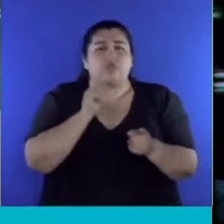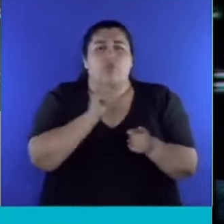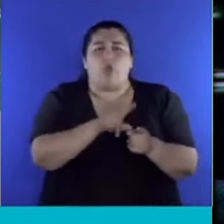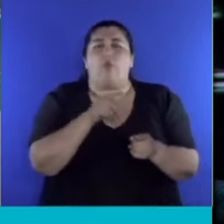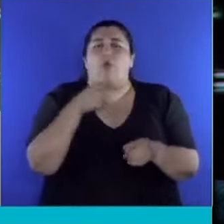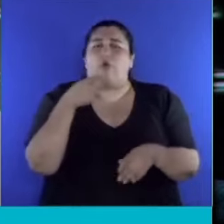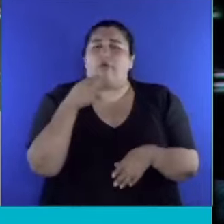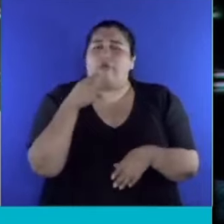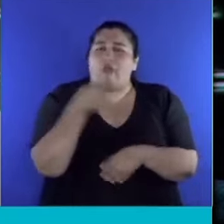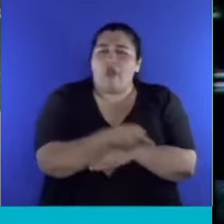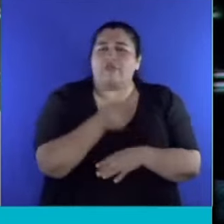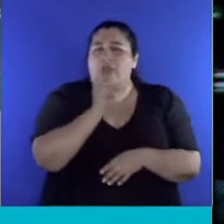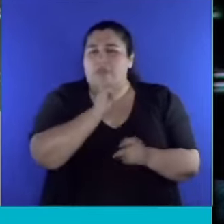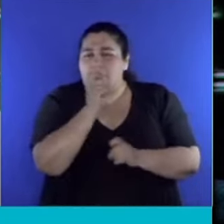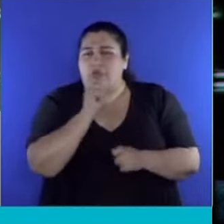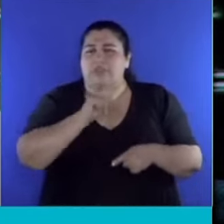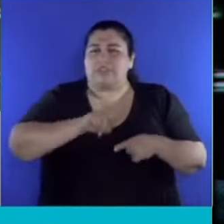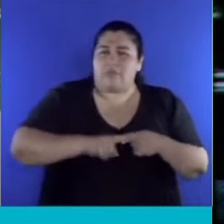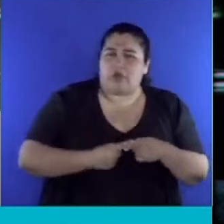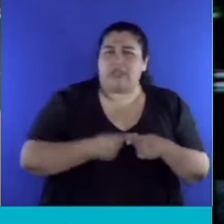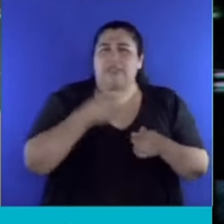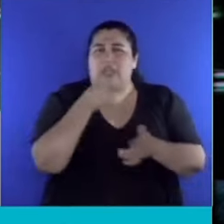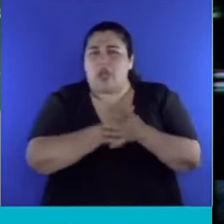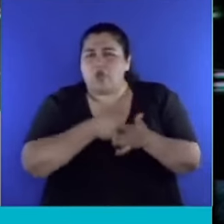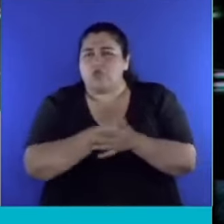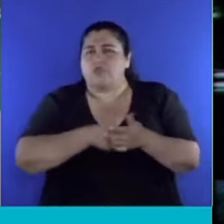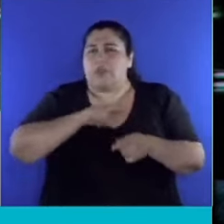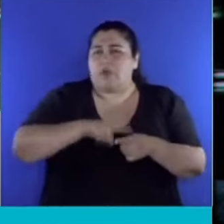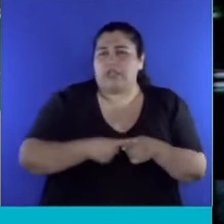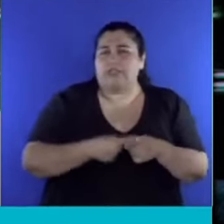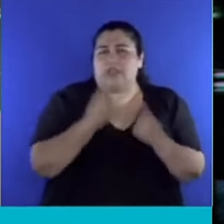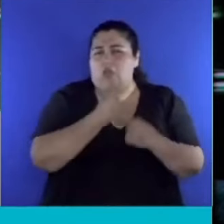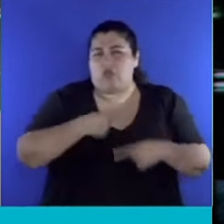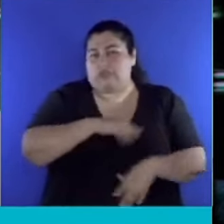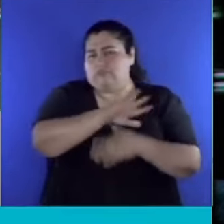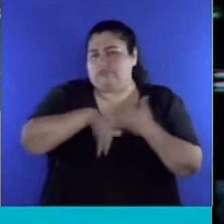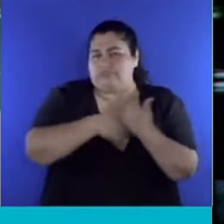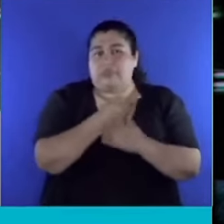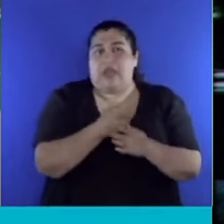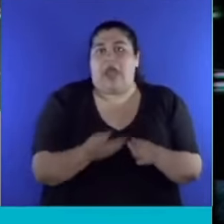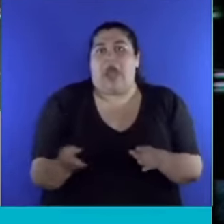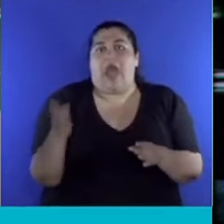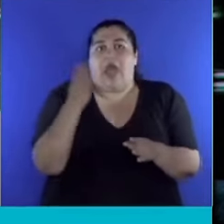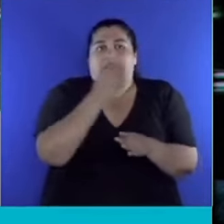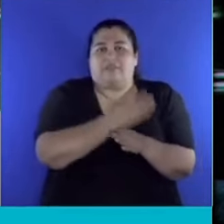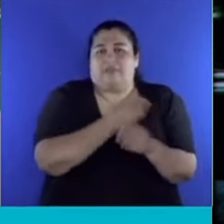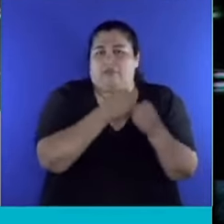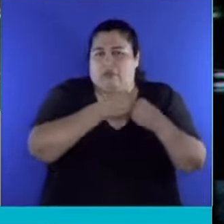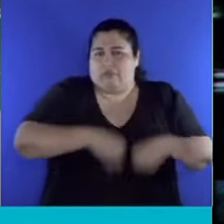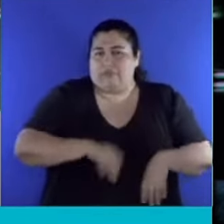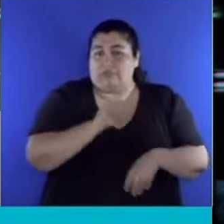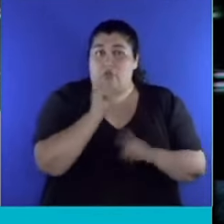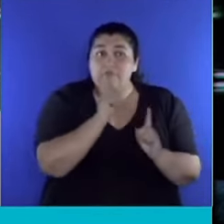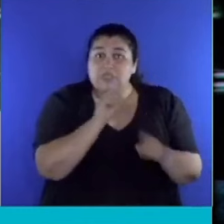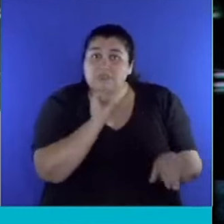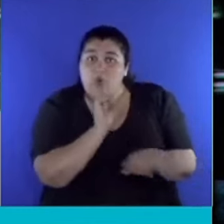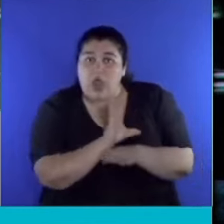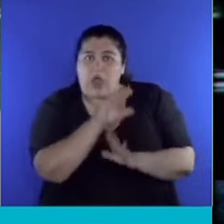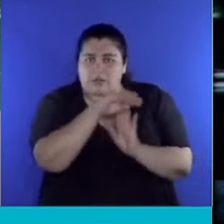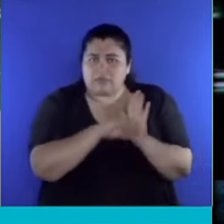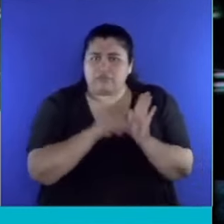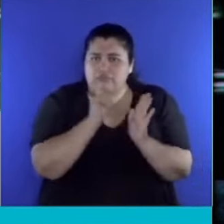política por su actividad militante por su actividad periodística había empezado mucho antes Incluso en la propia carta é